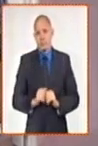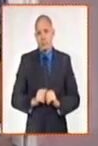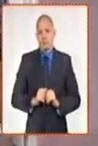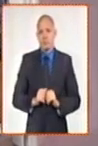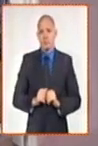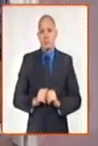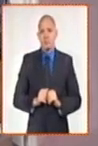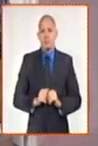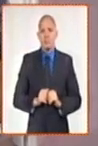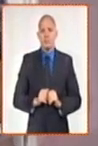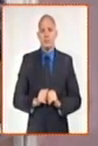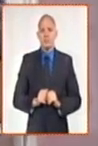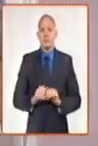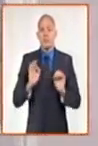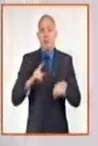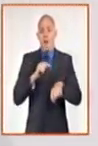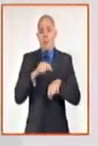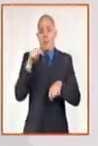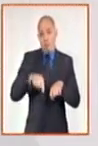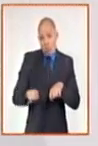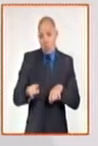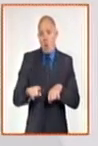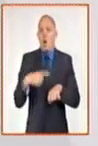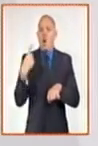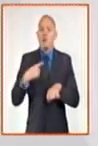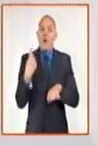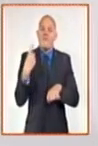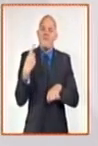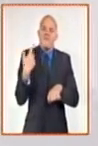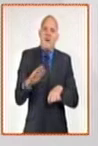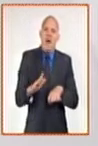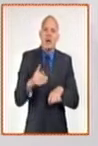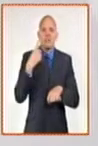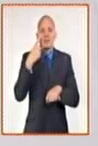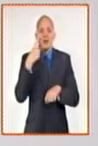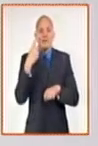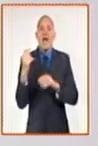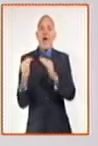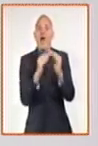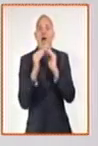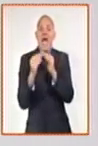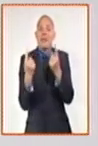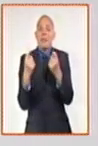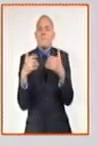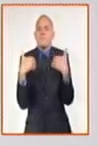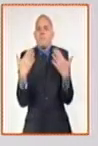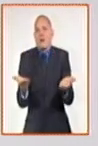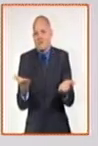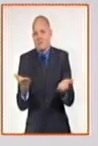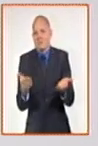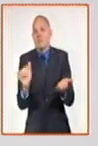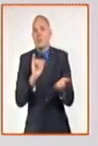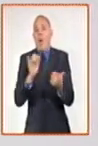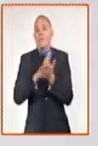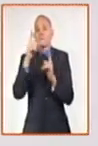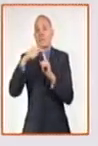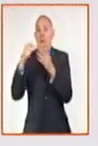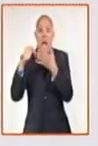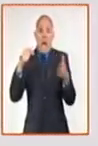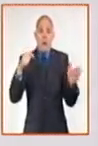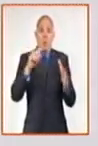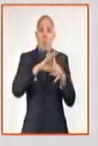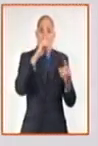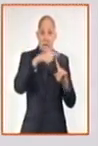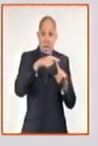la capacidad de generación del país, pero en estos momentos no tenemos capacidad suficiente para cubrir la demanda. Por tanto, en las provincias desde Matanzas